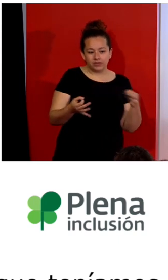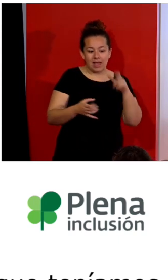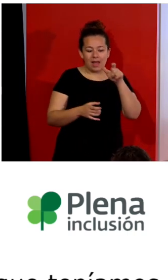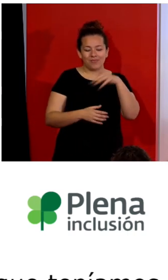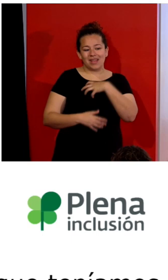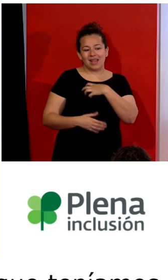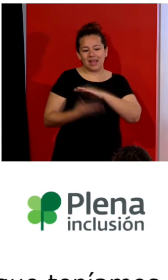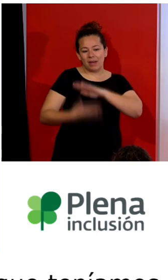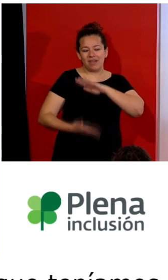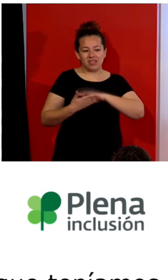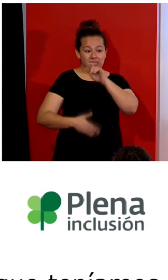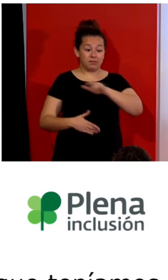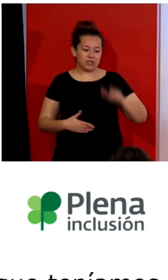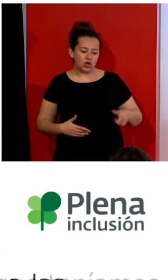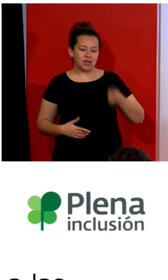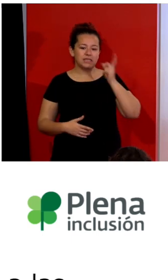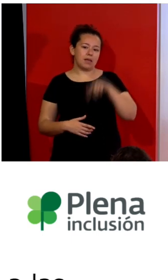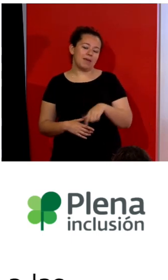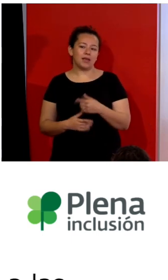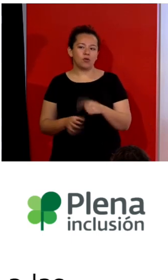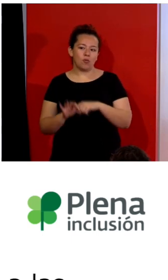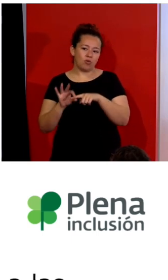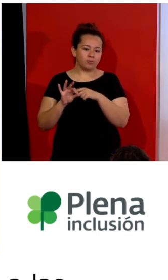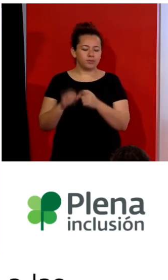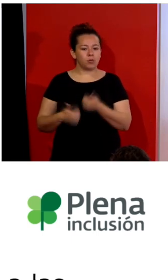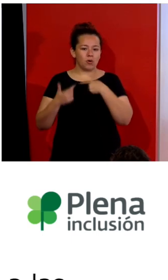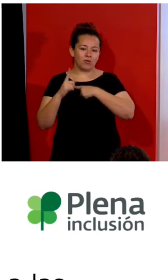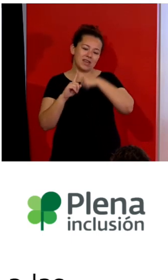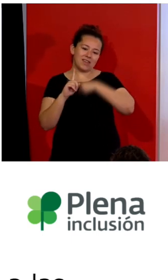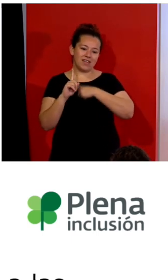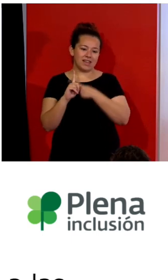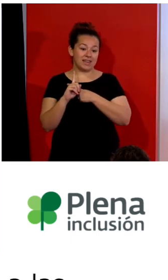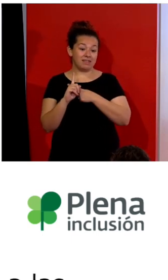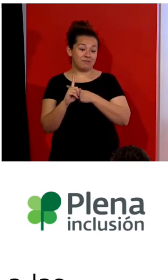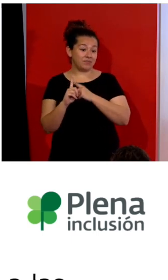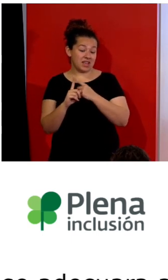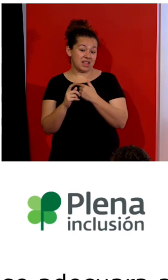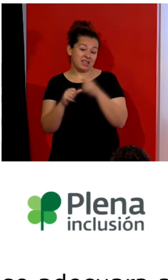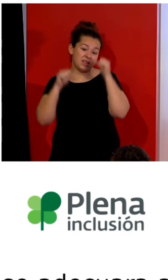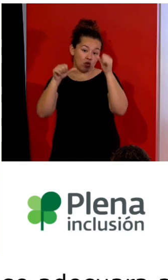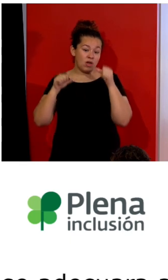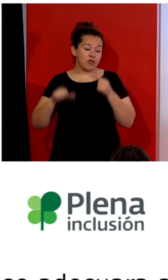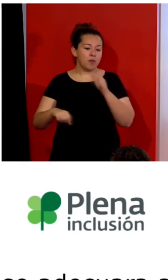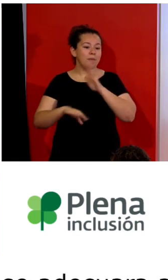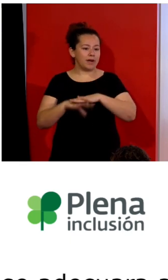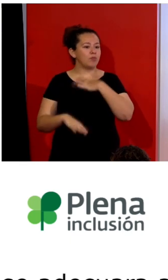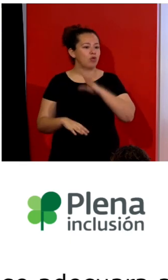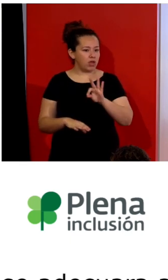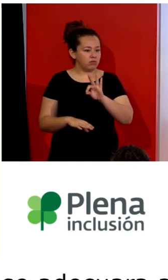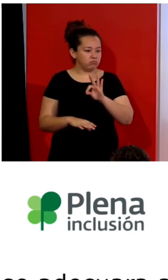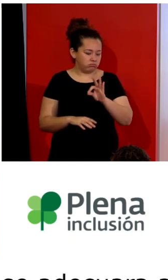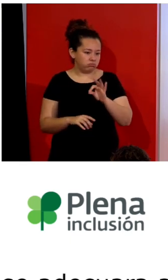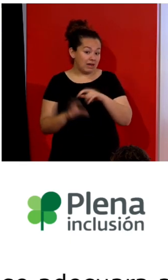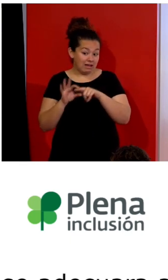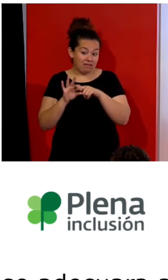personas, que se adecuara también a un nivel de titulación para poder ingresar en la categoría que fuéramos a